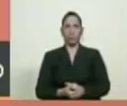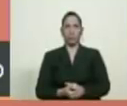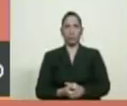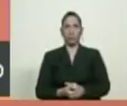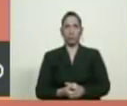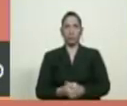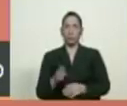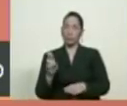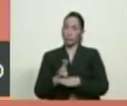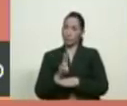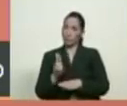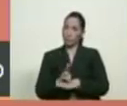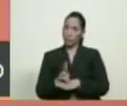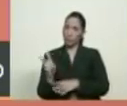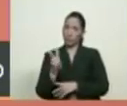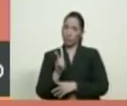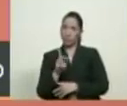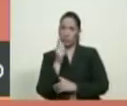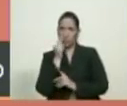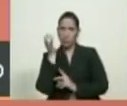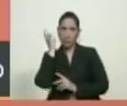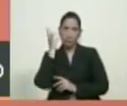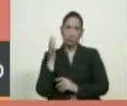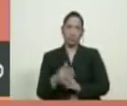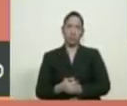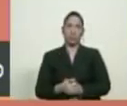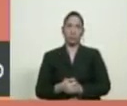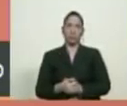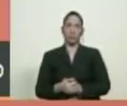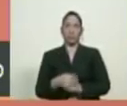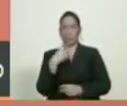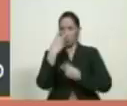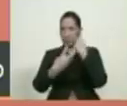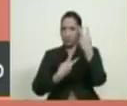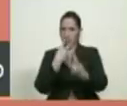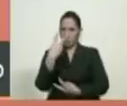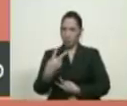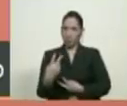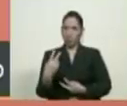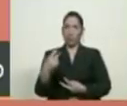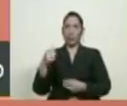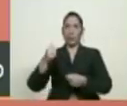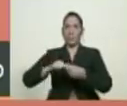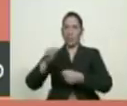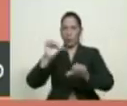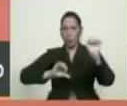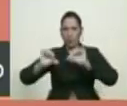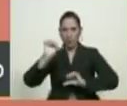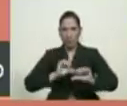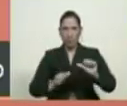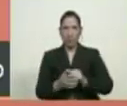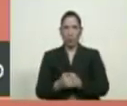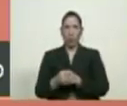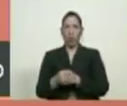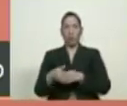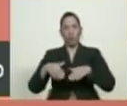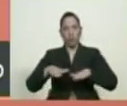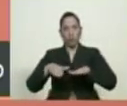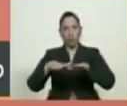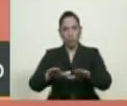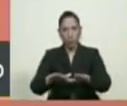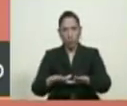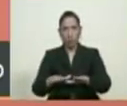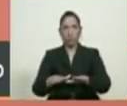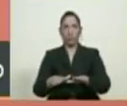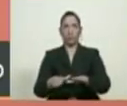el uso de las venezolanas y de los venezolanos, el sector turismo, el sector petroquímico, el sector de manufactura, el sector